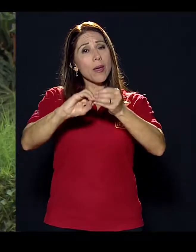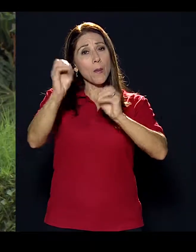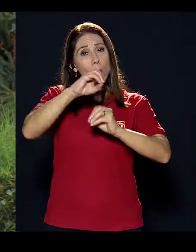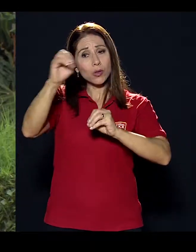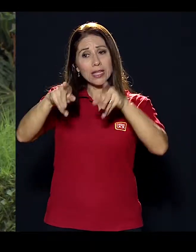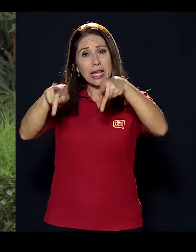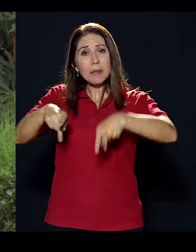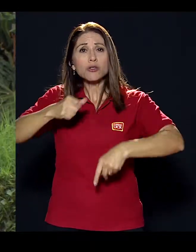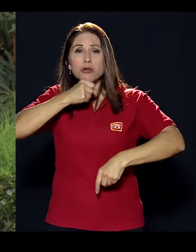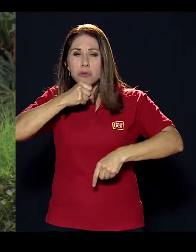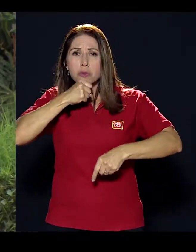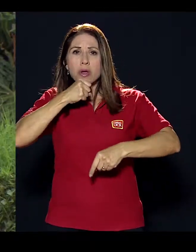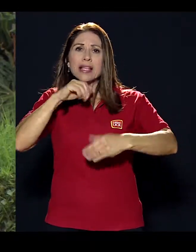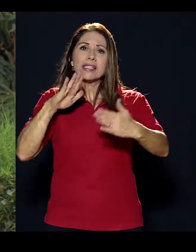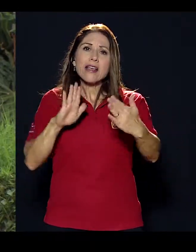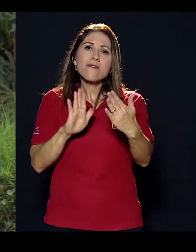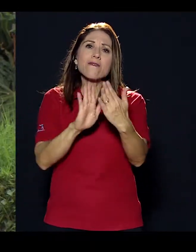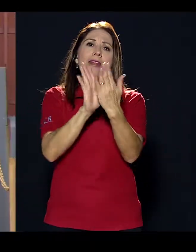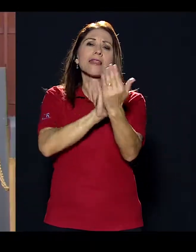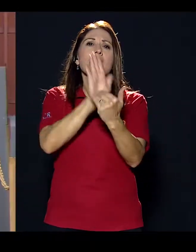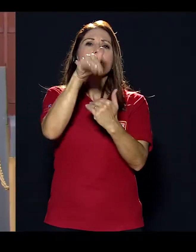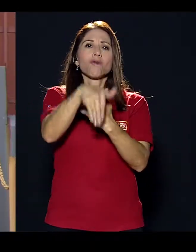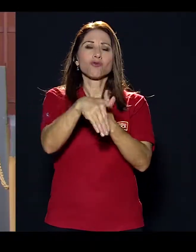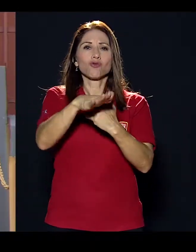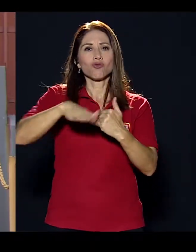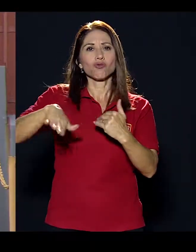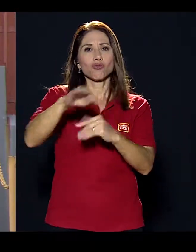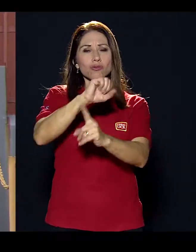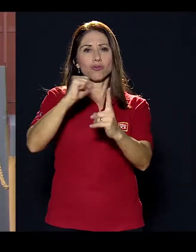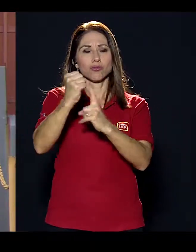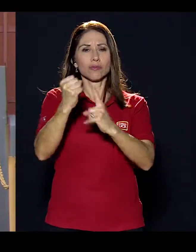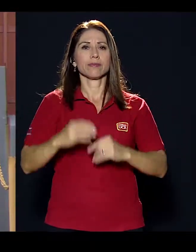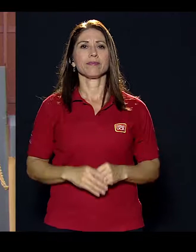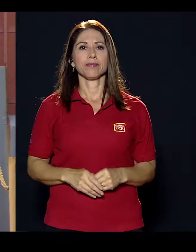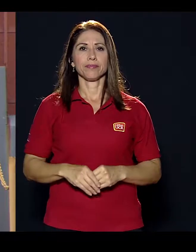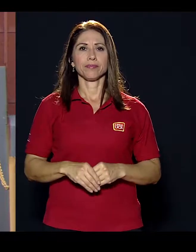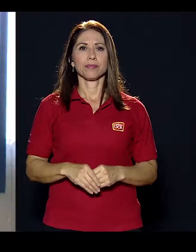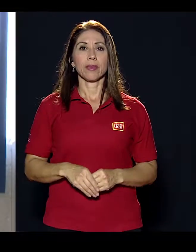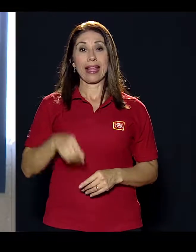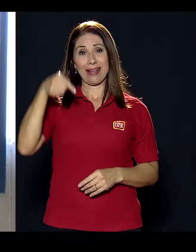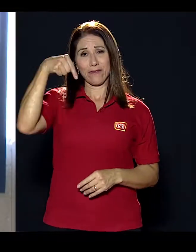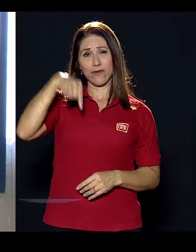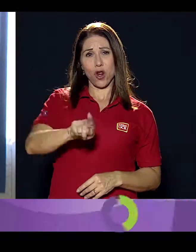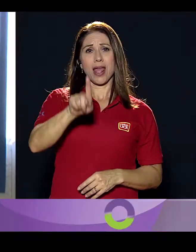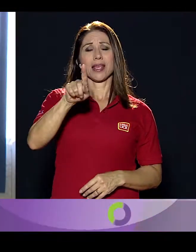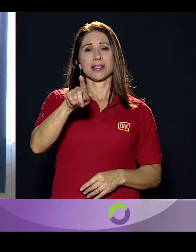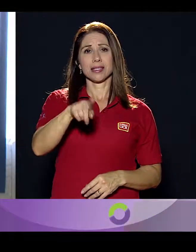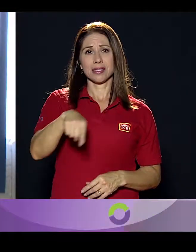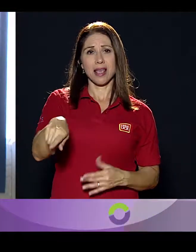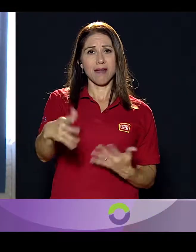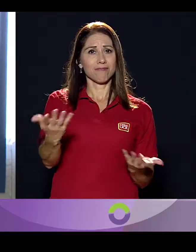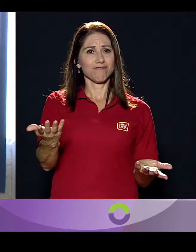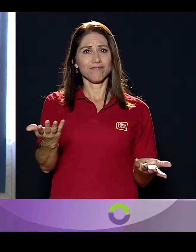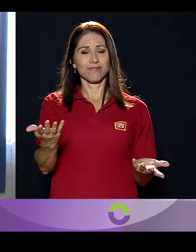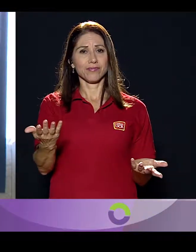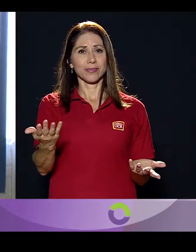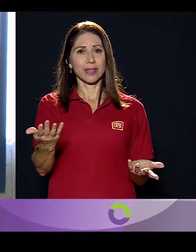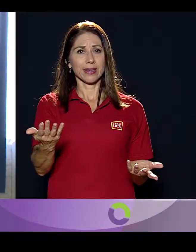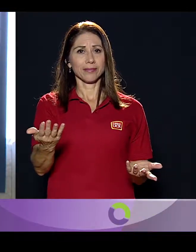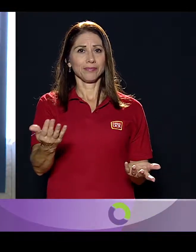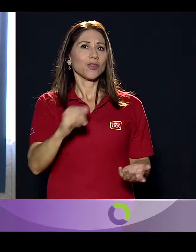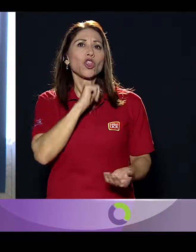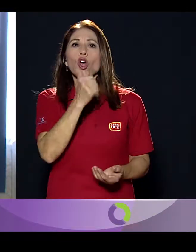todavía una parte de esta población se enfrenta a abusos dentro de la sociedad. La violencia